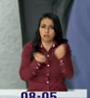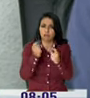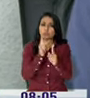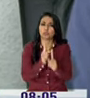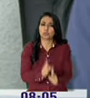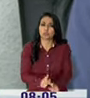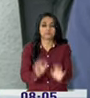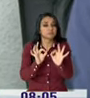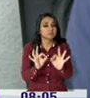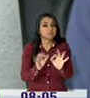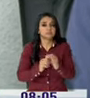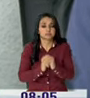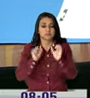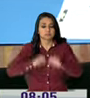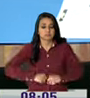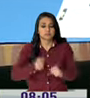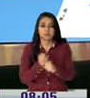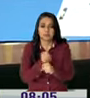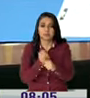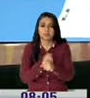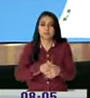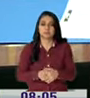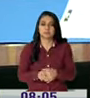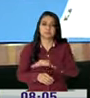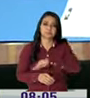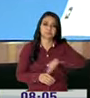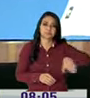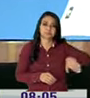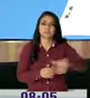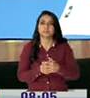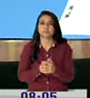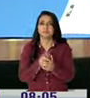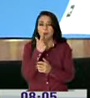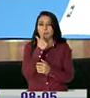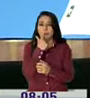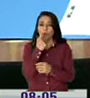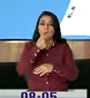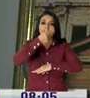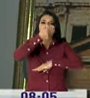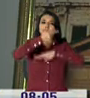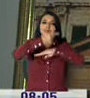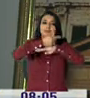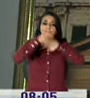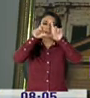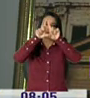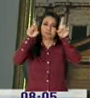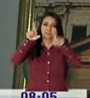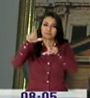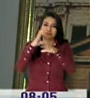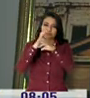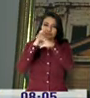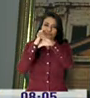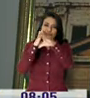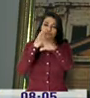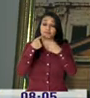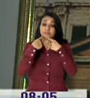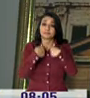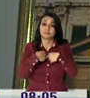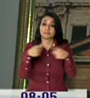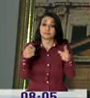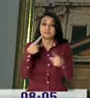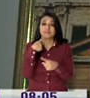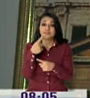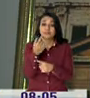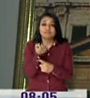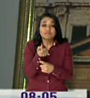necesarios para que trabajen. Por otra parte, Jesús Clavijo, gerente de la cooperativa Juan Pablo II, dio a conocer que los